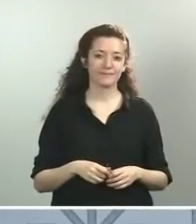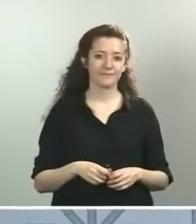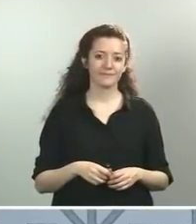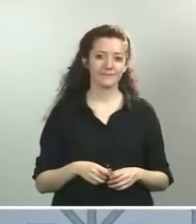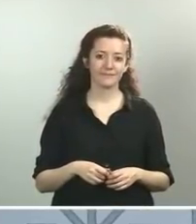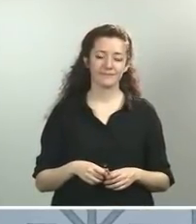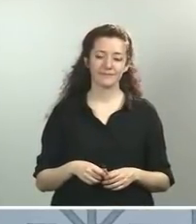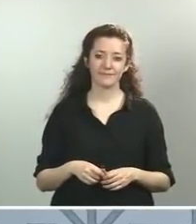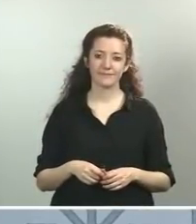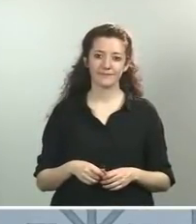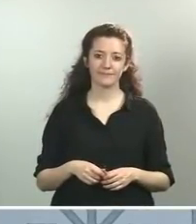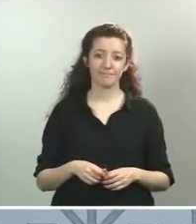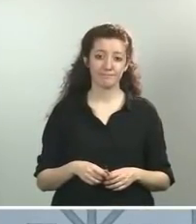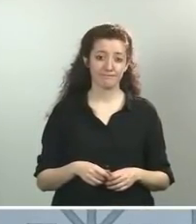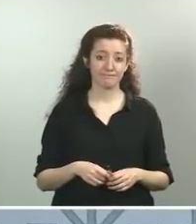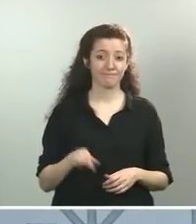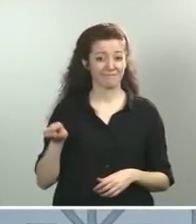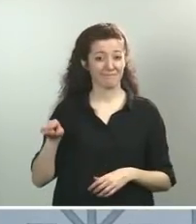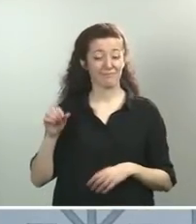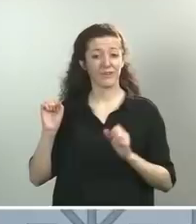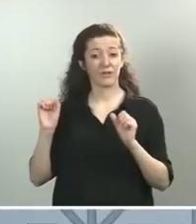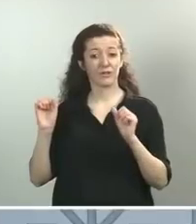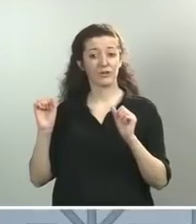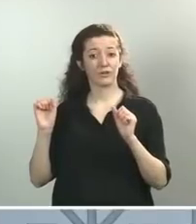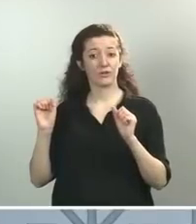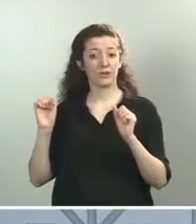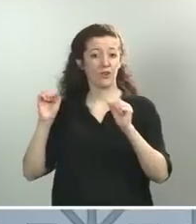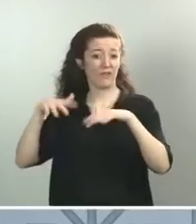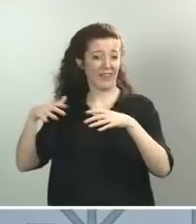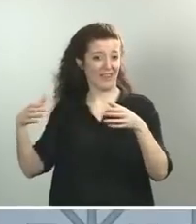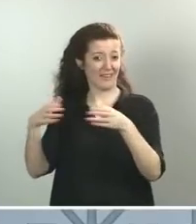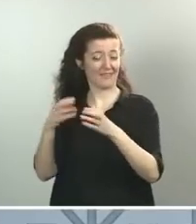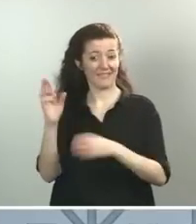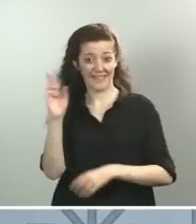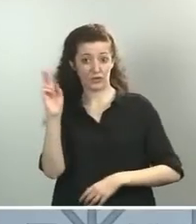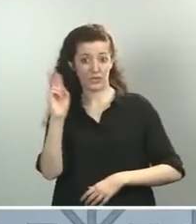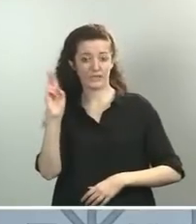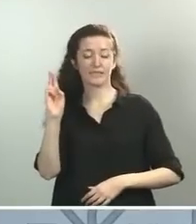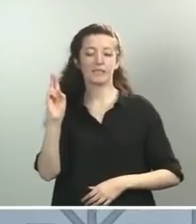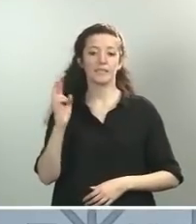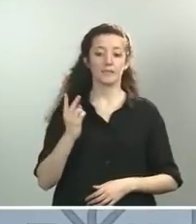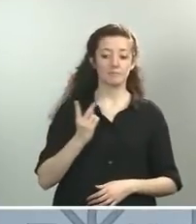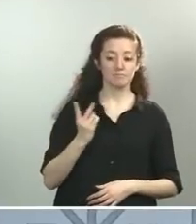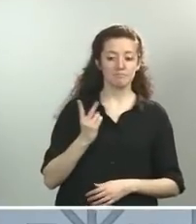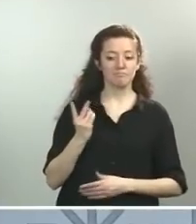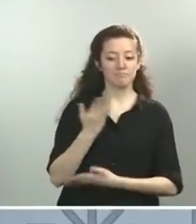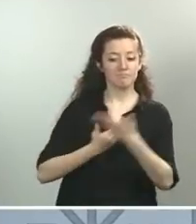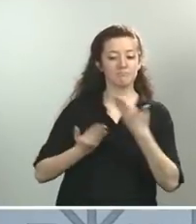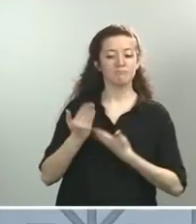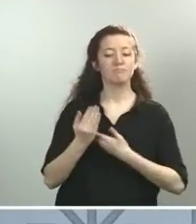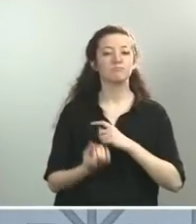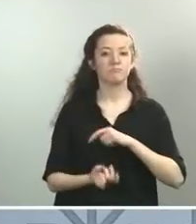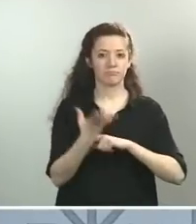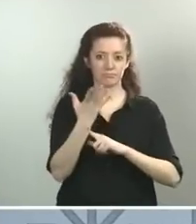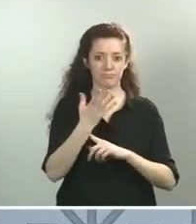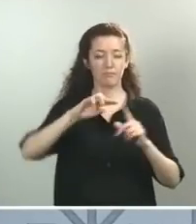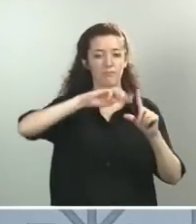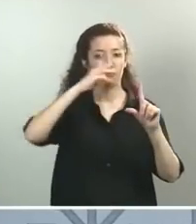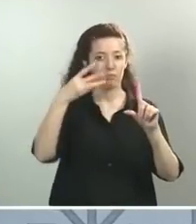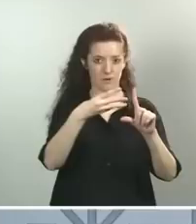con a Conferencia de Rectores, un portal para aconsejar e dar información e